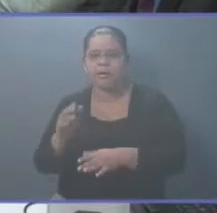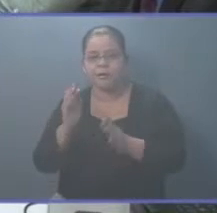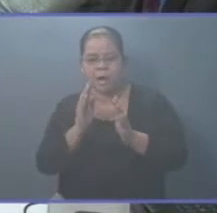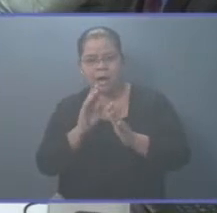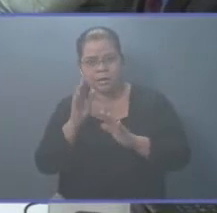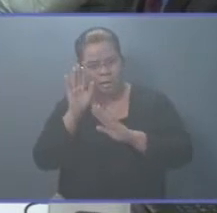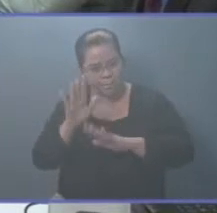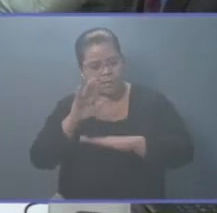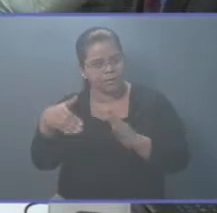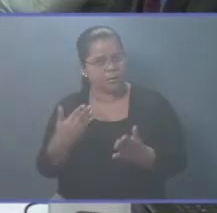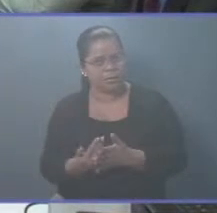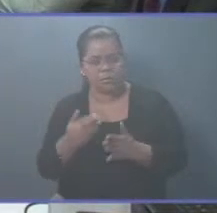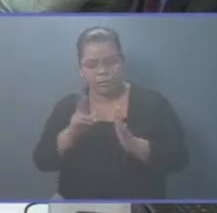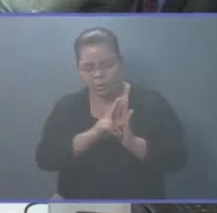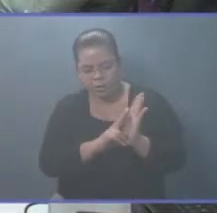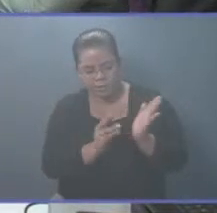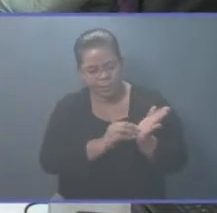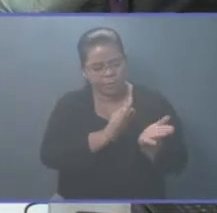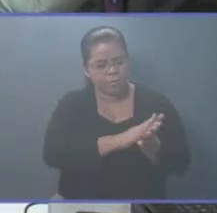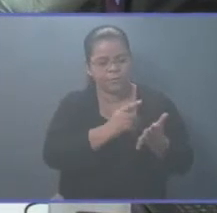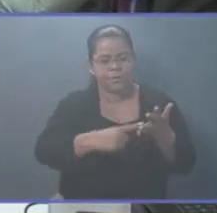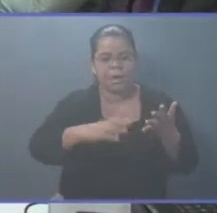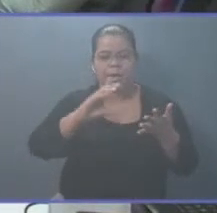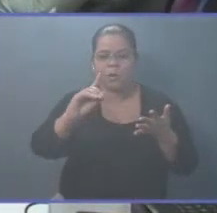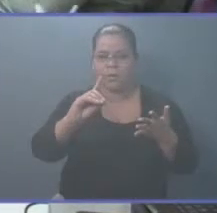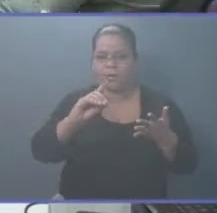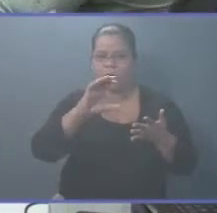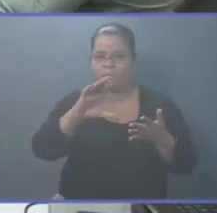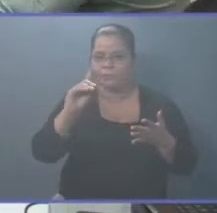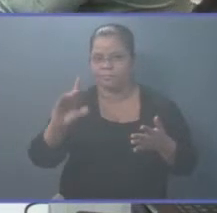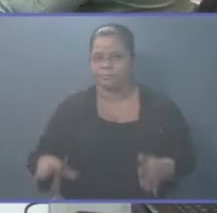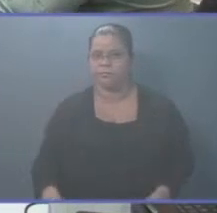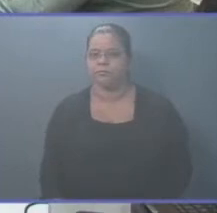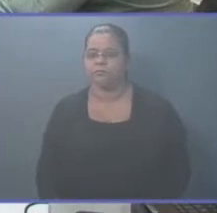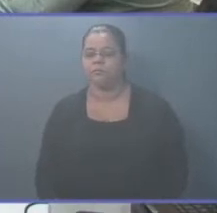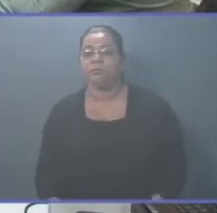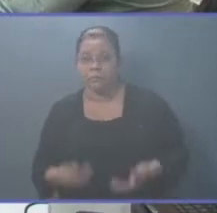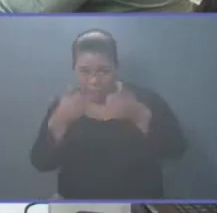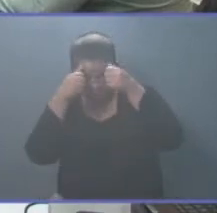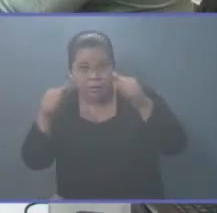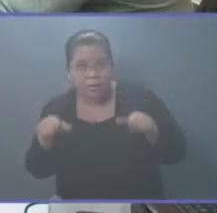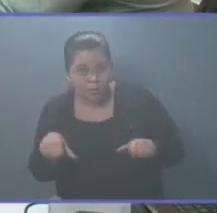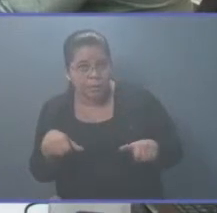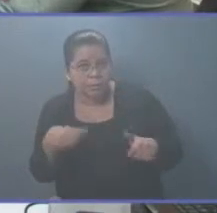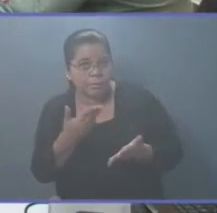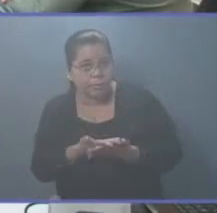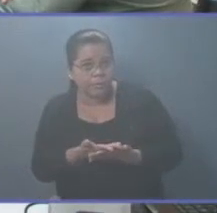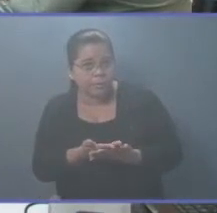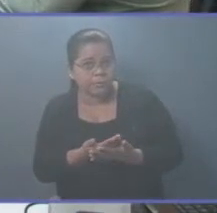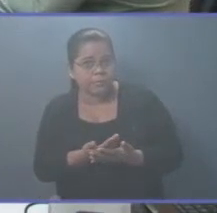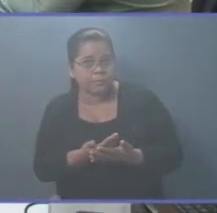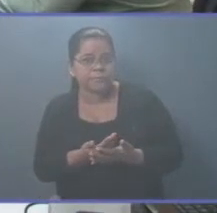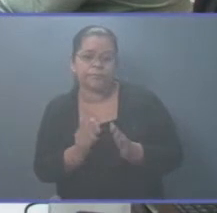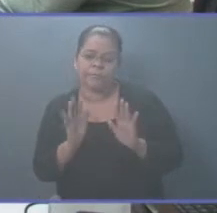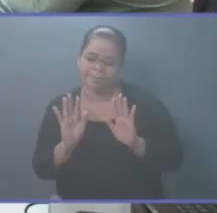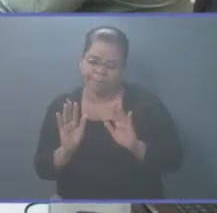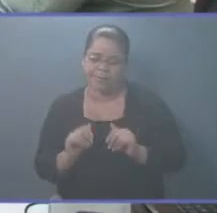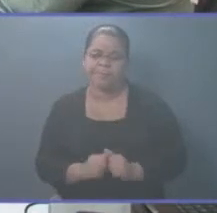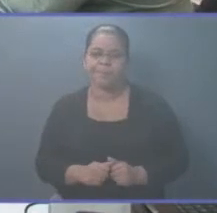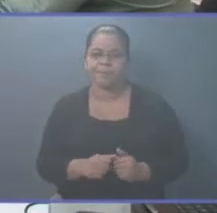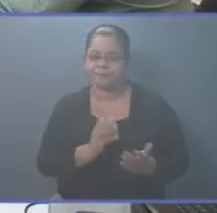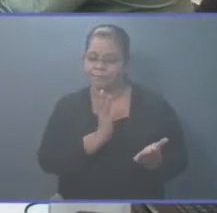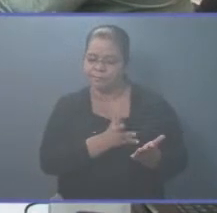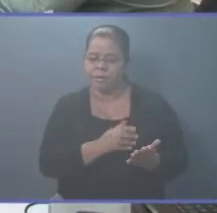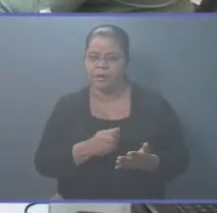reglas ya establecidas en el Código. ¿Nos parece? ¿Le parece entonces la propuesta? Bien, quedaría entonces